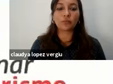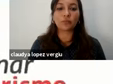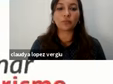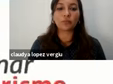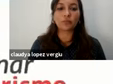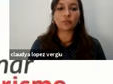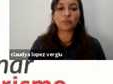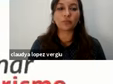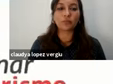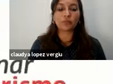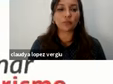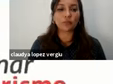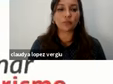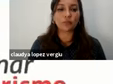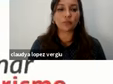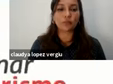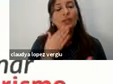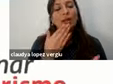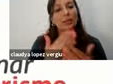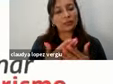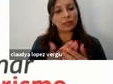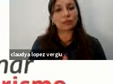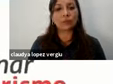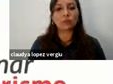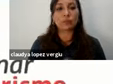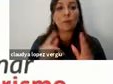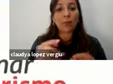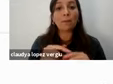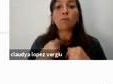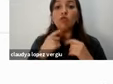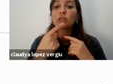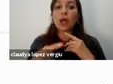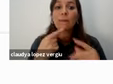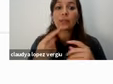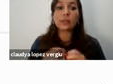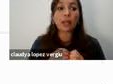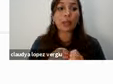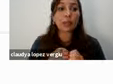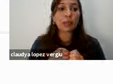región del Cusco. Muchas gracias. Finalmente cerraremos con...